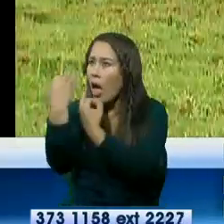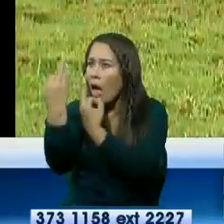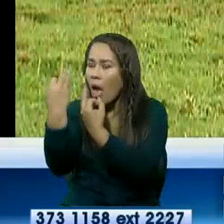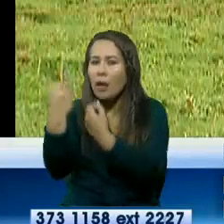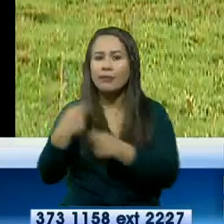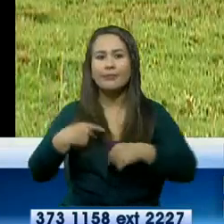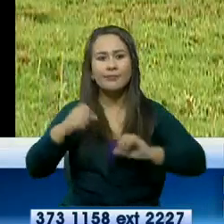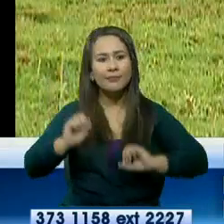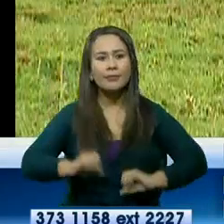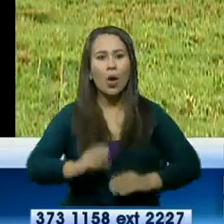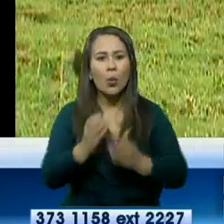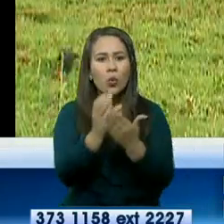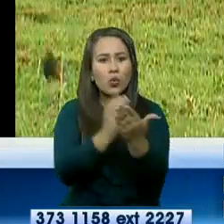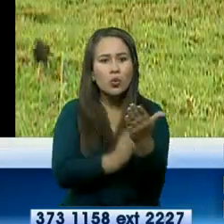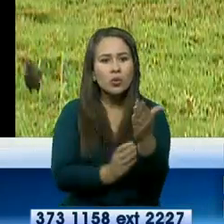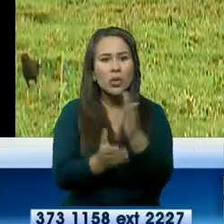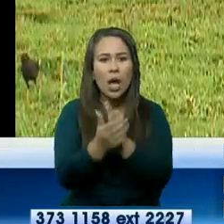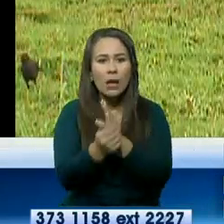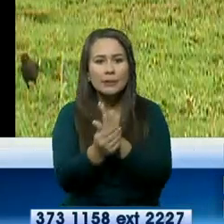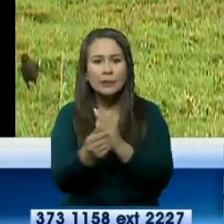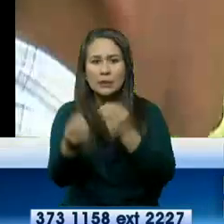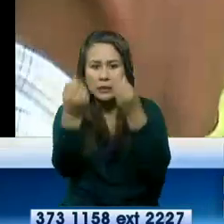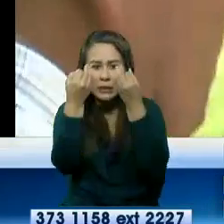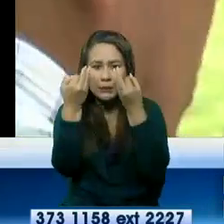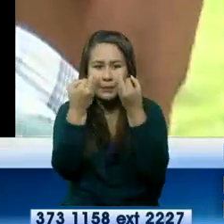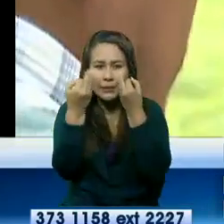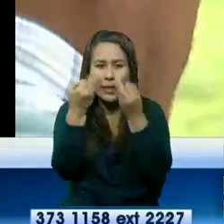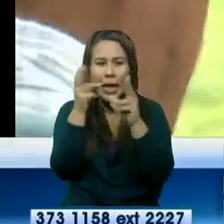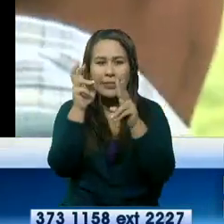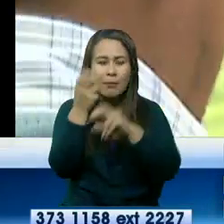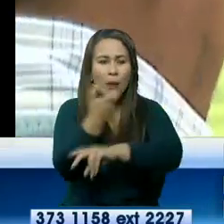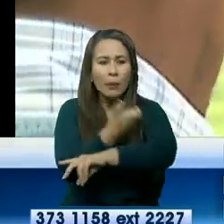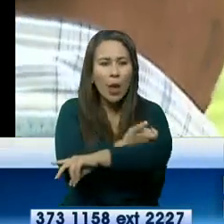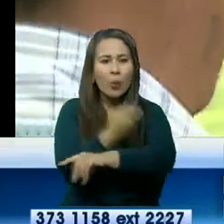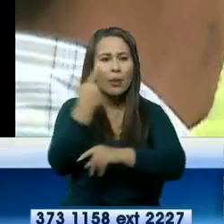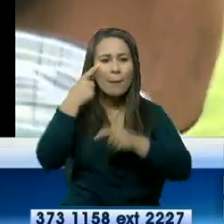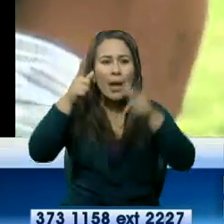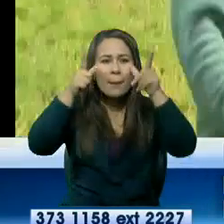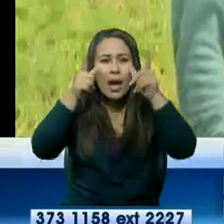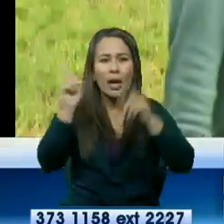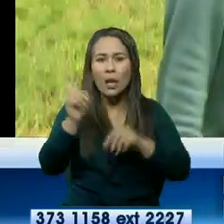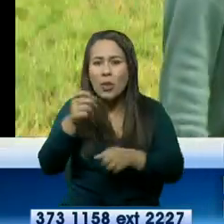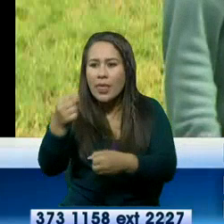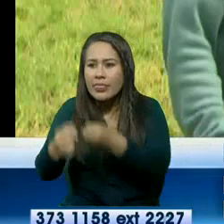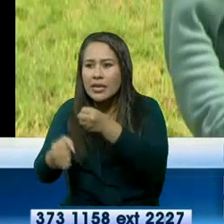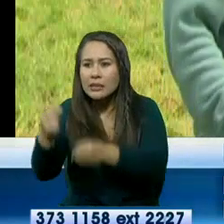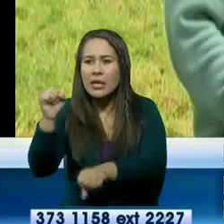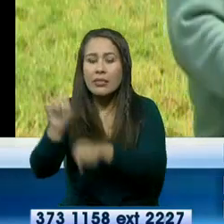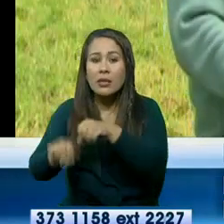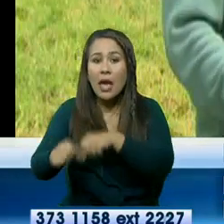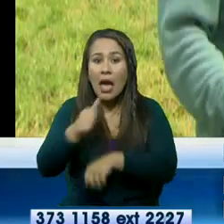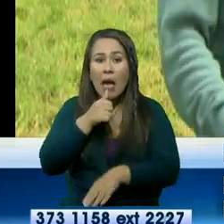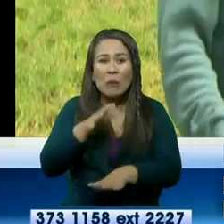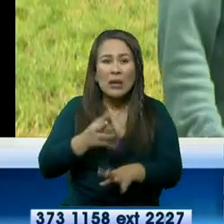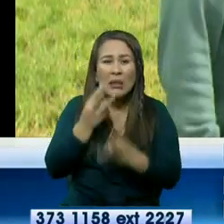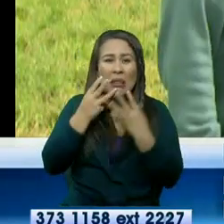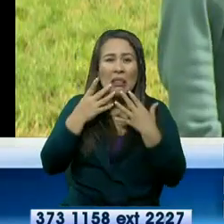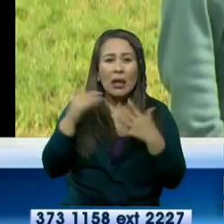igual cursos de antibióticos, hemos recibido cursos igual para que no esté la leche con agua, que no esté